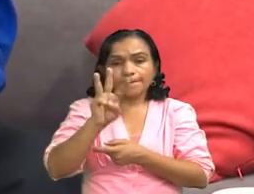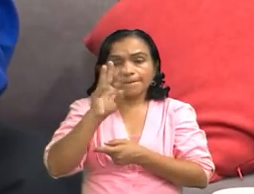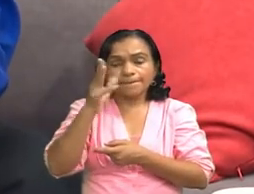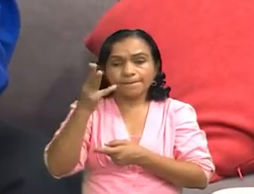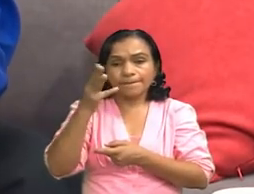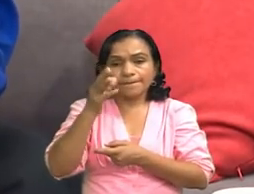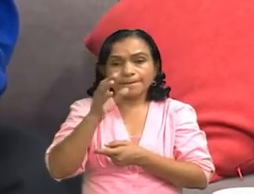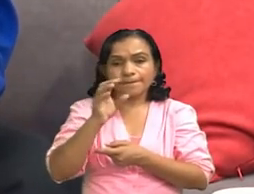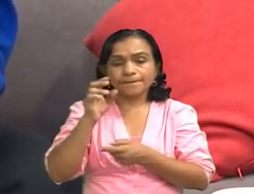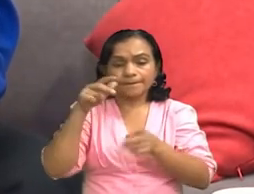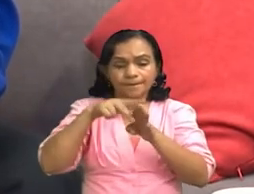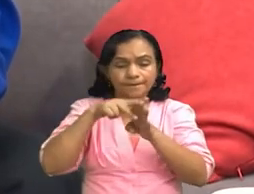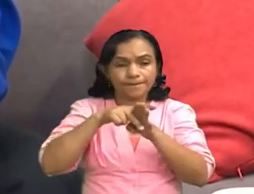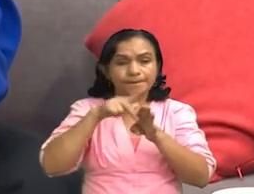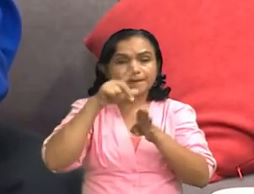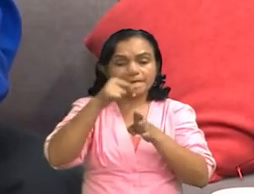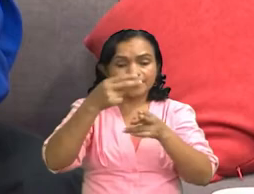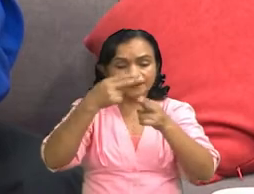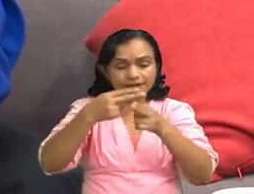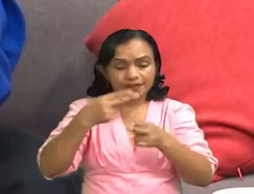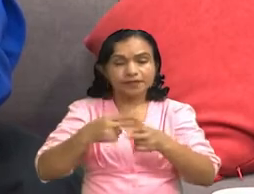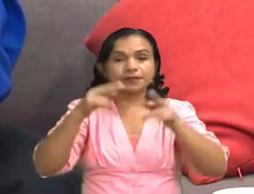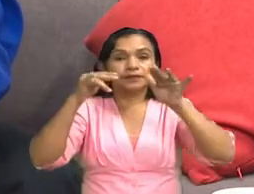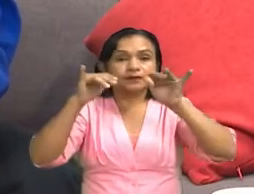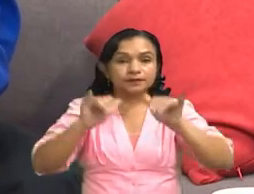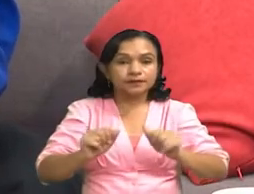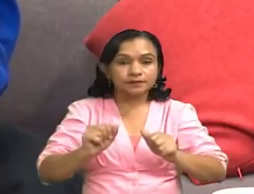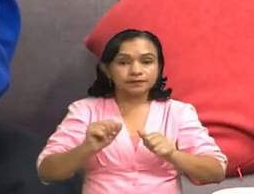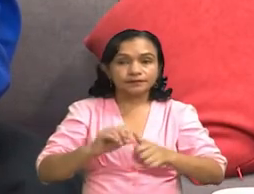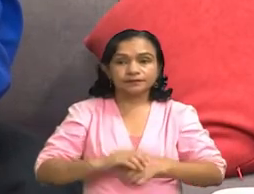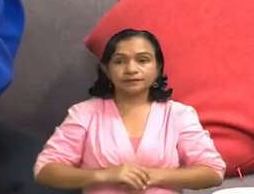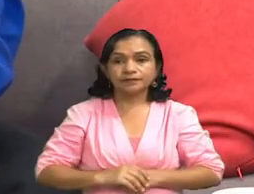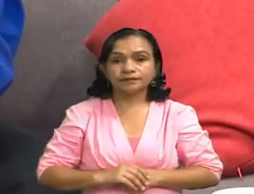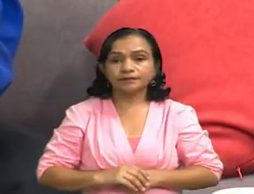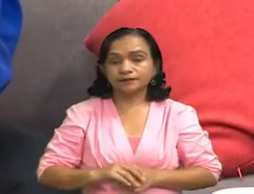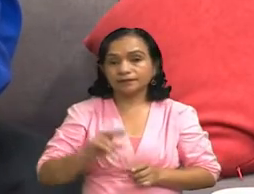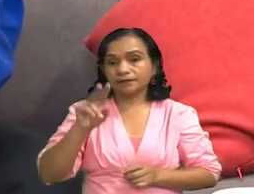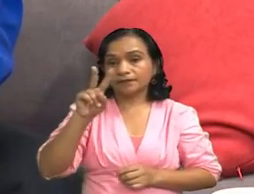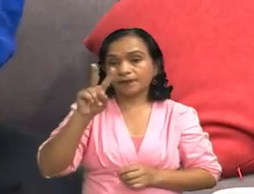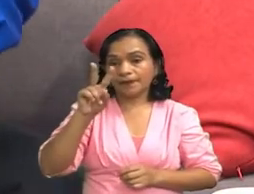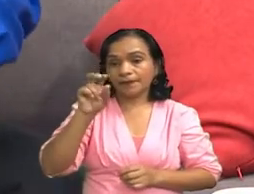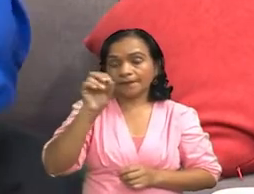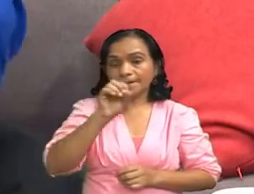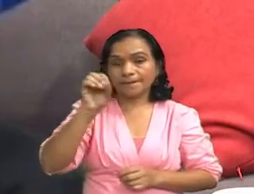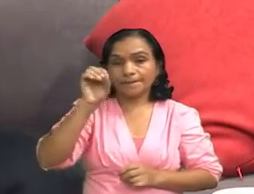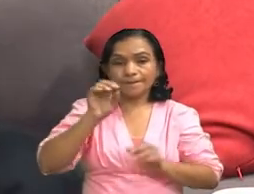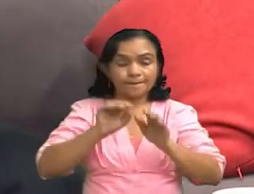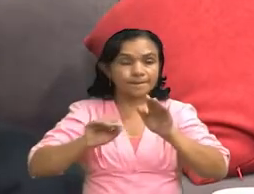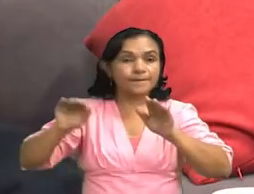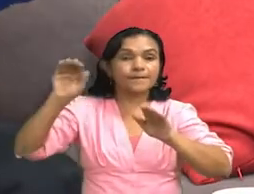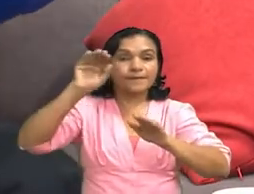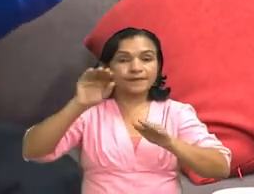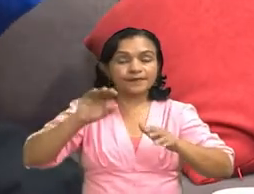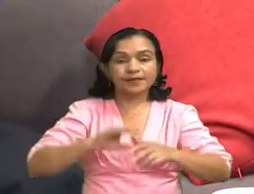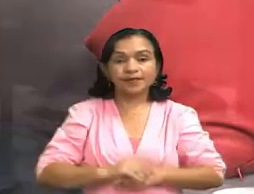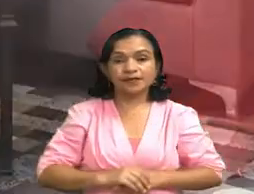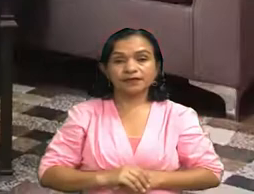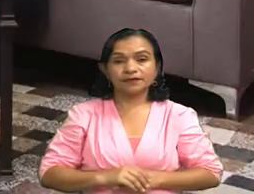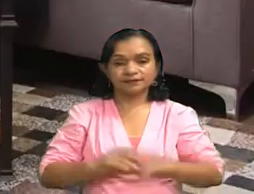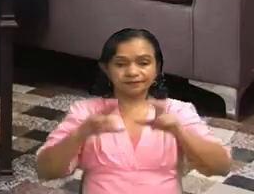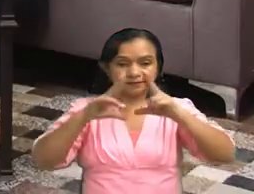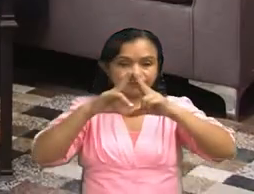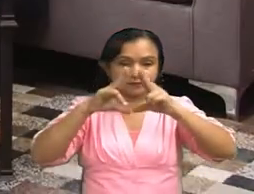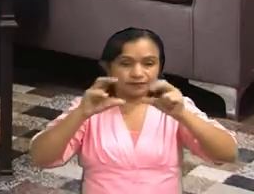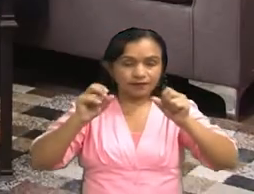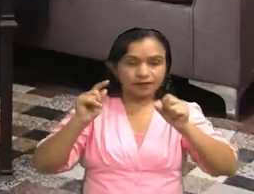80.39 de fincas registradas. Es un impulsito, 20% más. Y lo que significa, país está